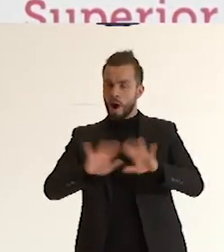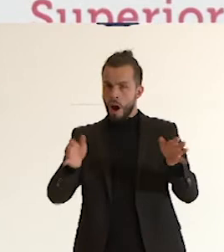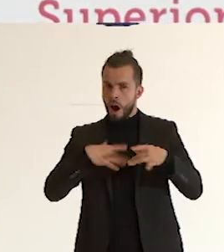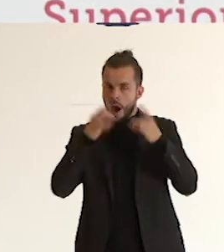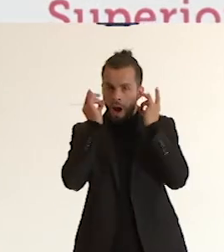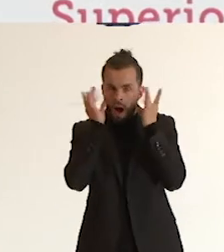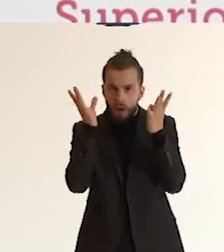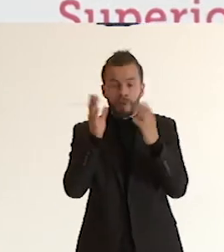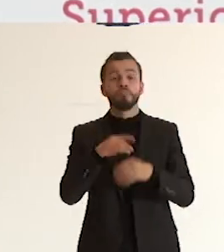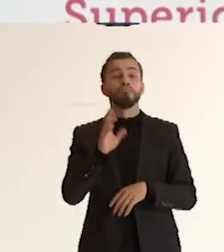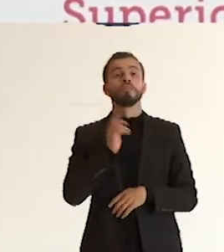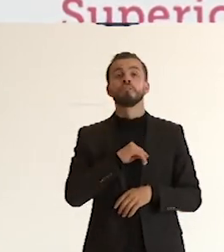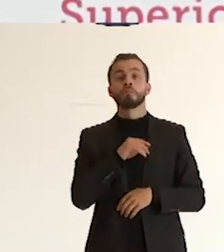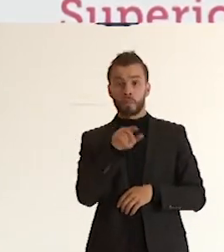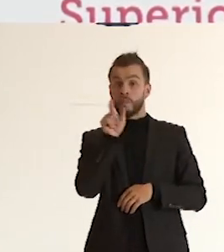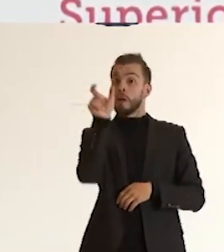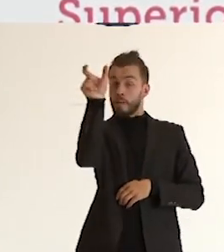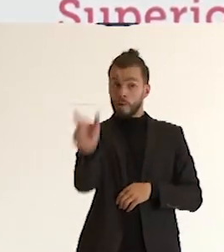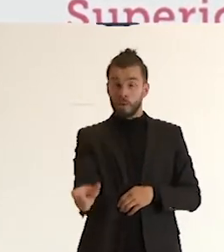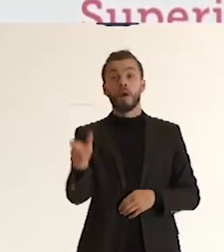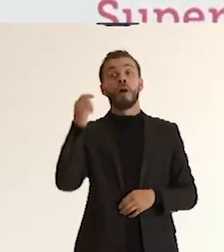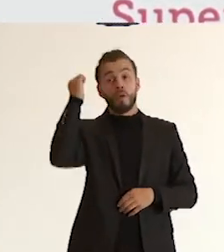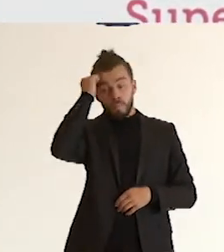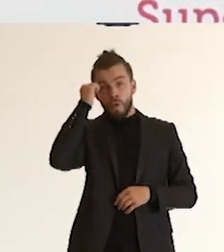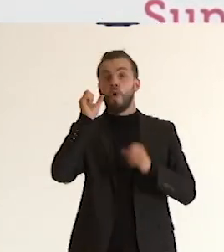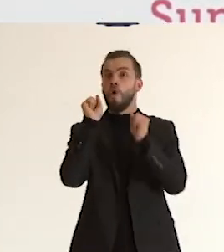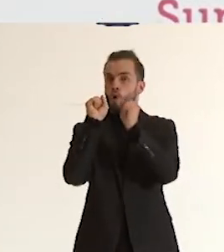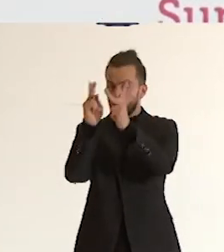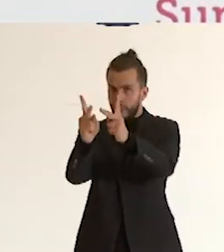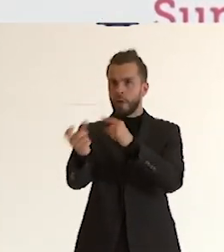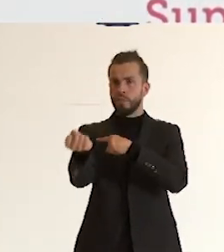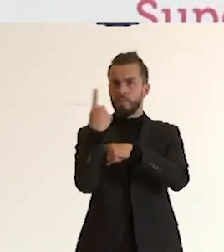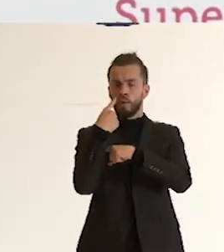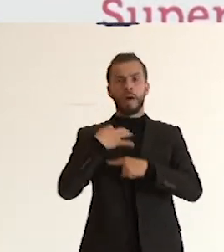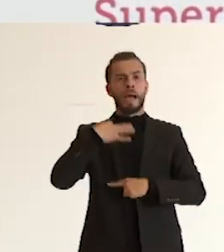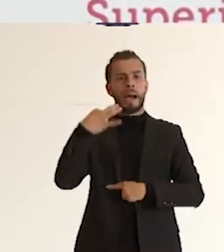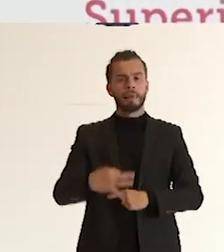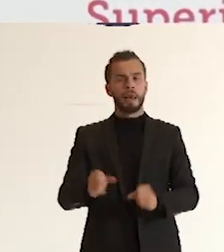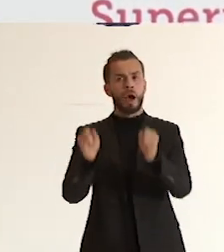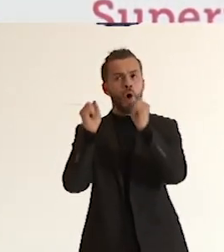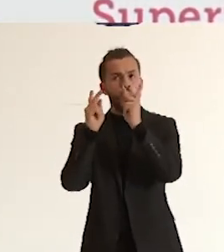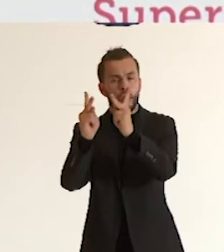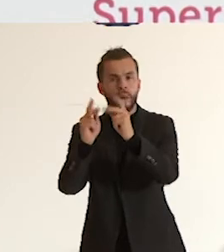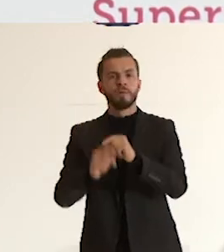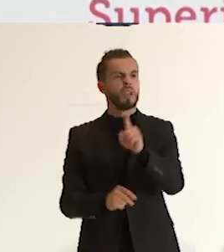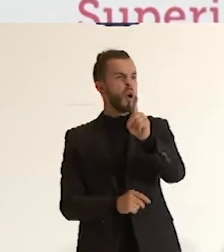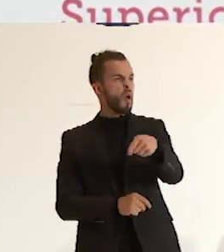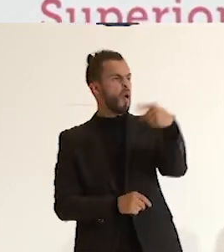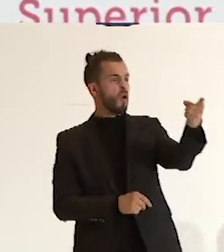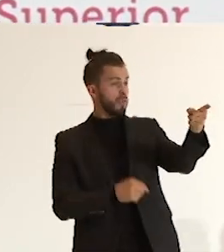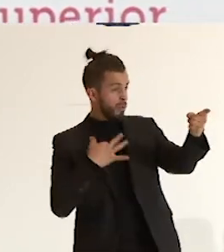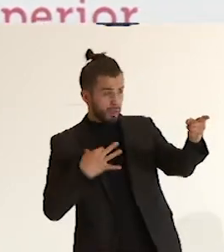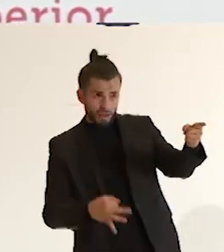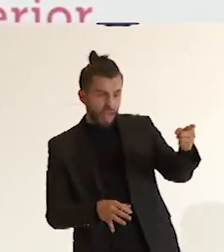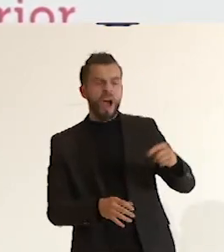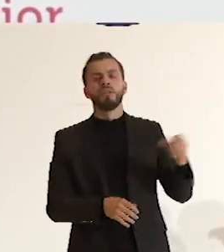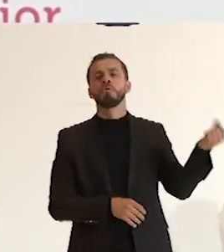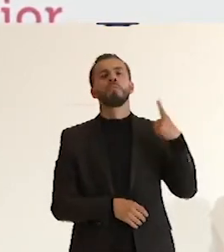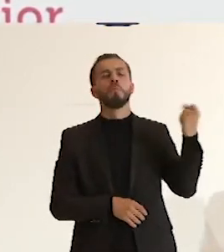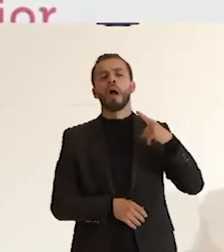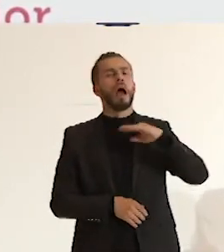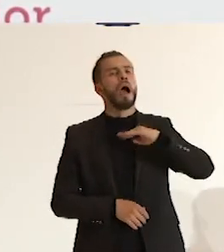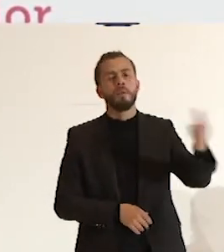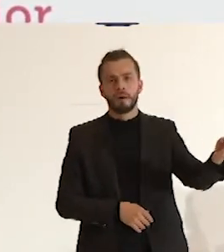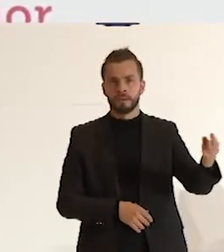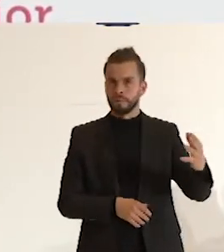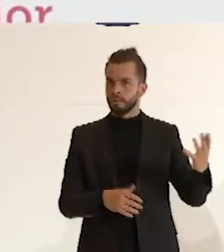con la que ellos salen de que un profesional no se hace preguntas éticas a no ser que se dedique a la ética y pues nosotros creemos que un profesional